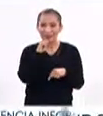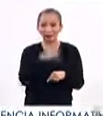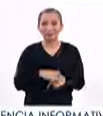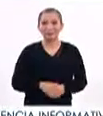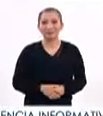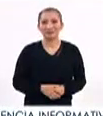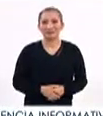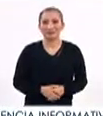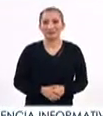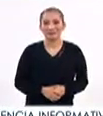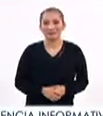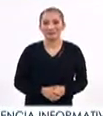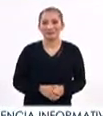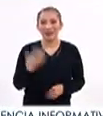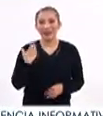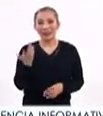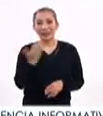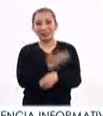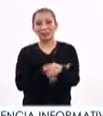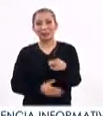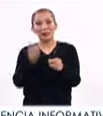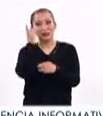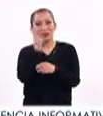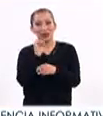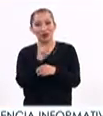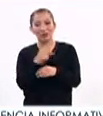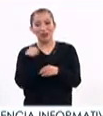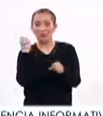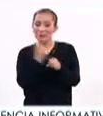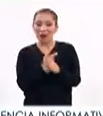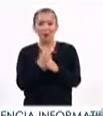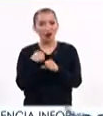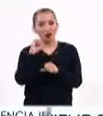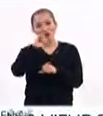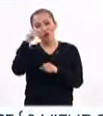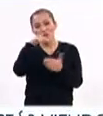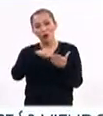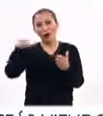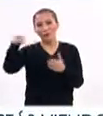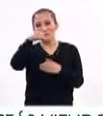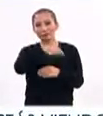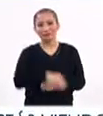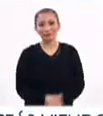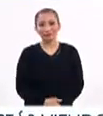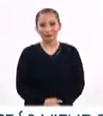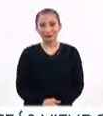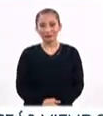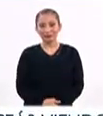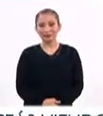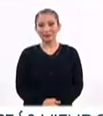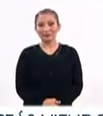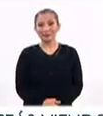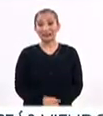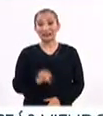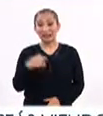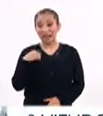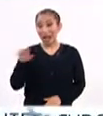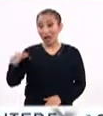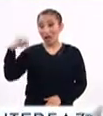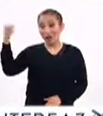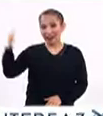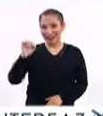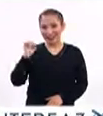también. Gracias, Javier. Íbamos a ir tarde, pero bien dormido, pero no, porque desde muy temprano está en otros programas. No, y estaba aquí